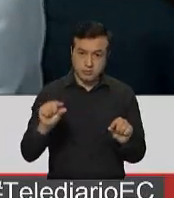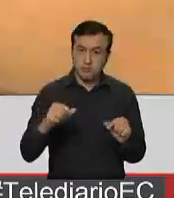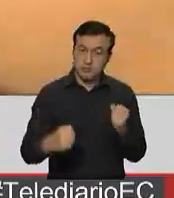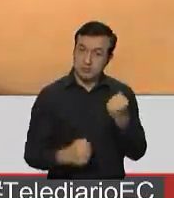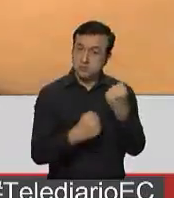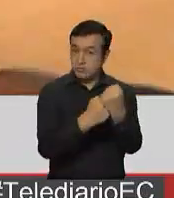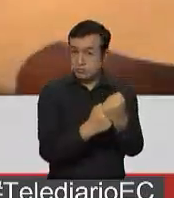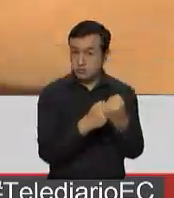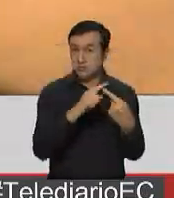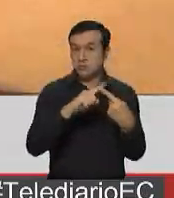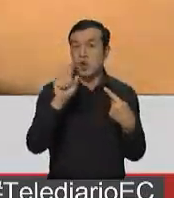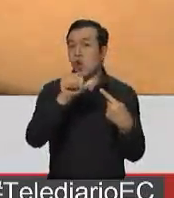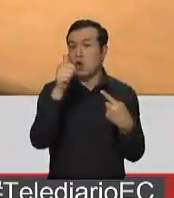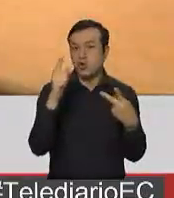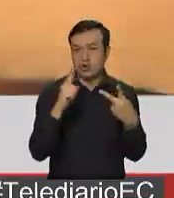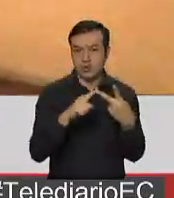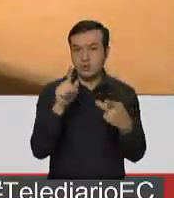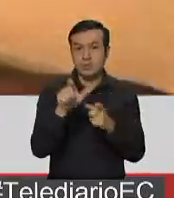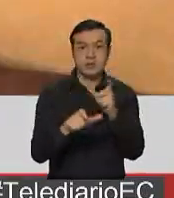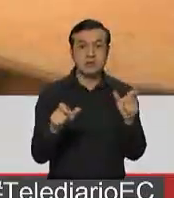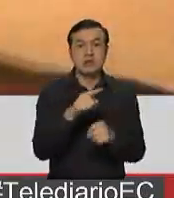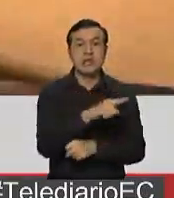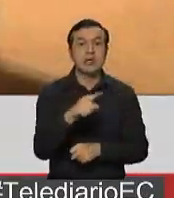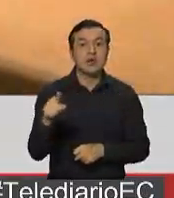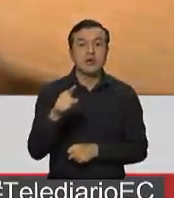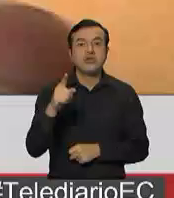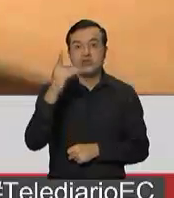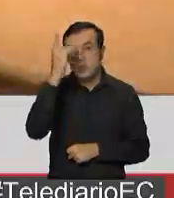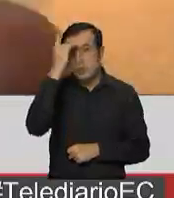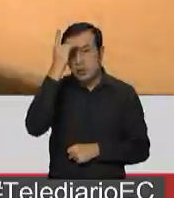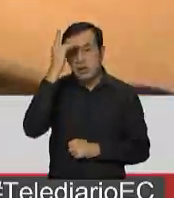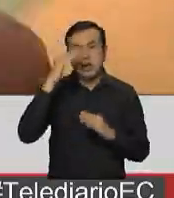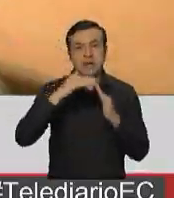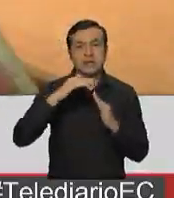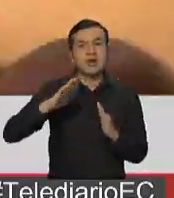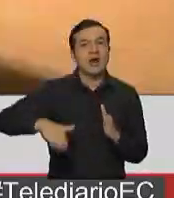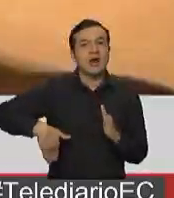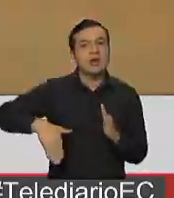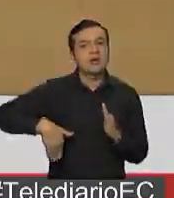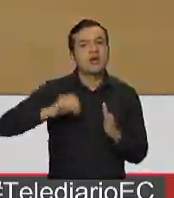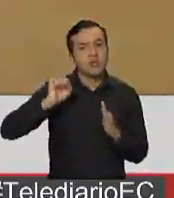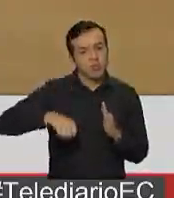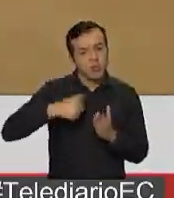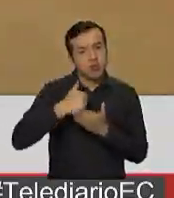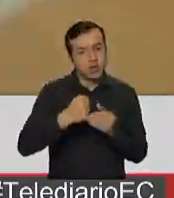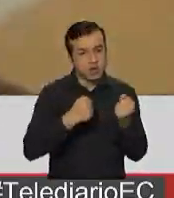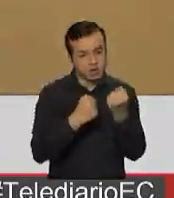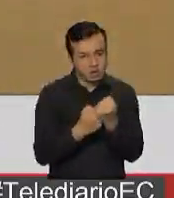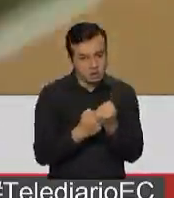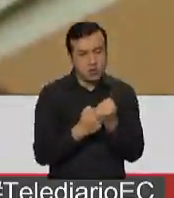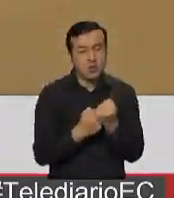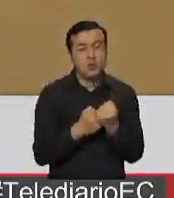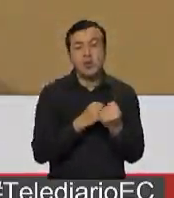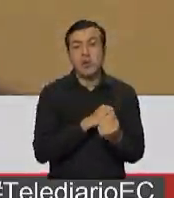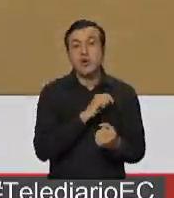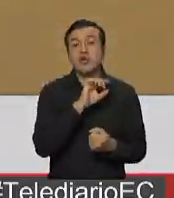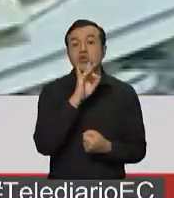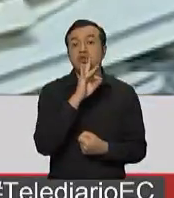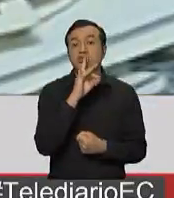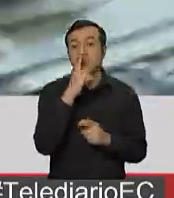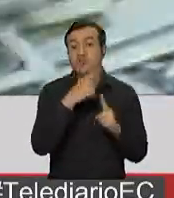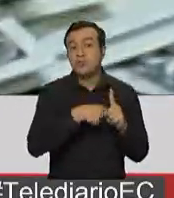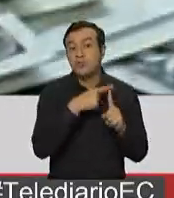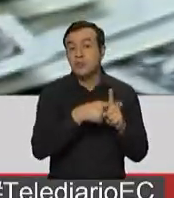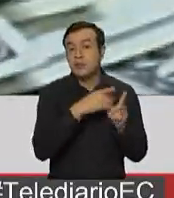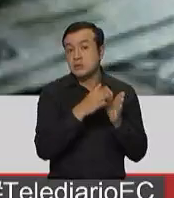adicional disponible es para quienes hayan caído en mora. Para ellos se ofrece un periodo de gracia de capital de hasta 18